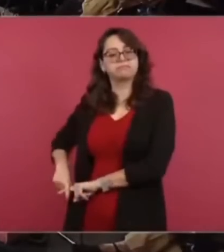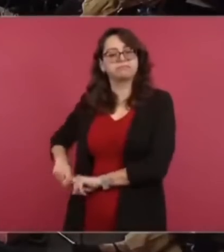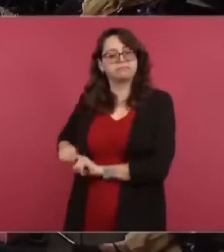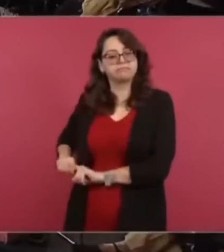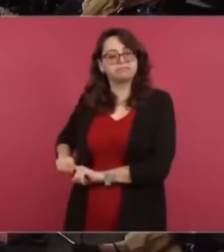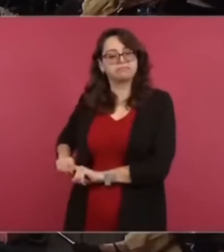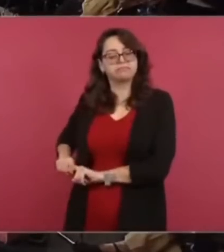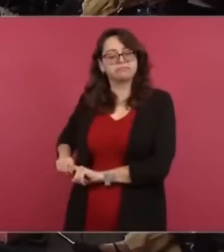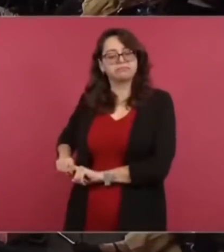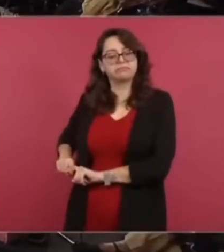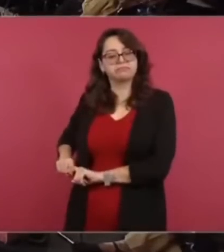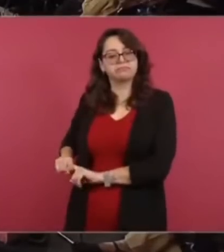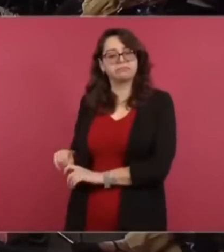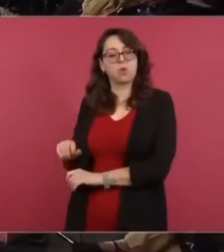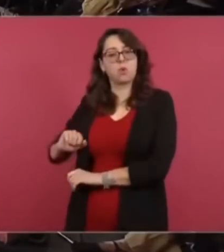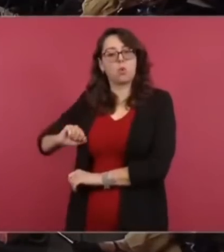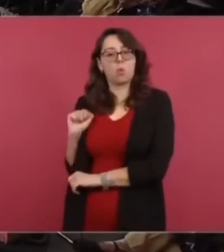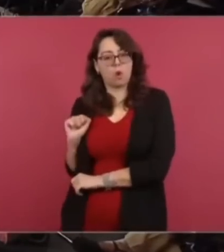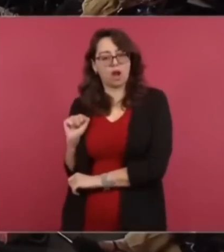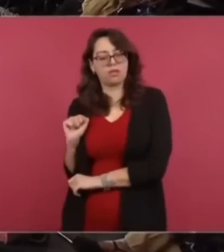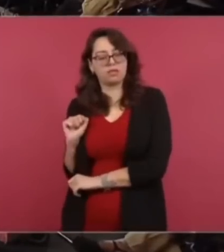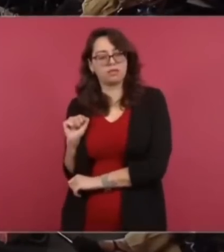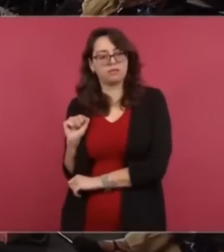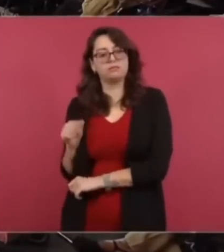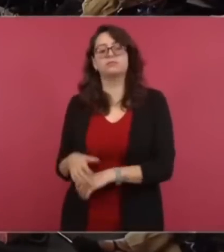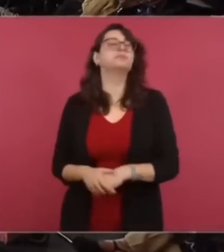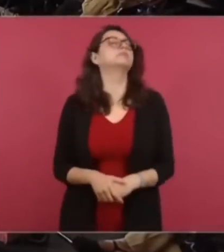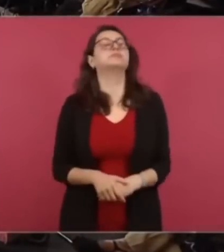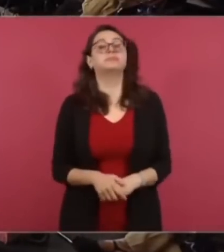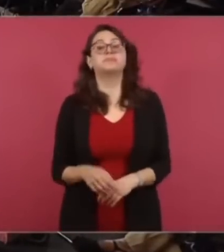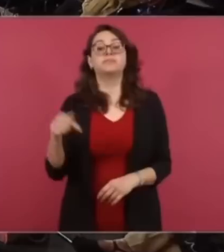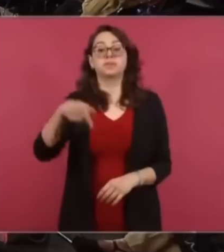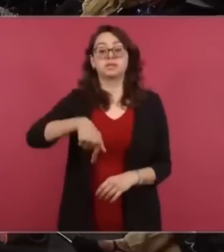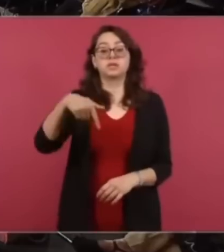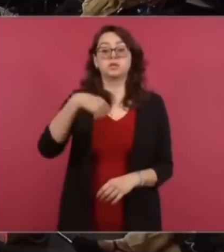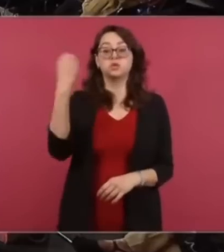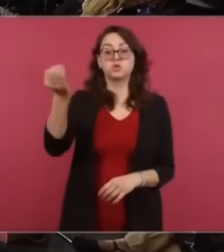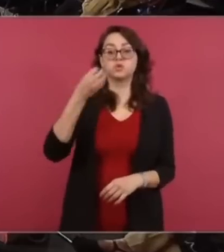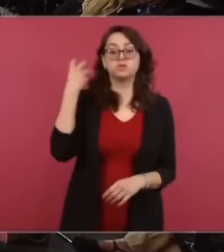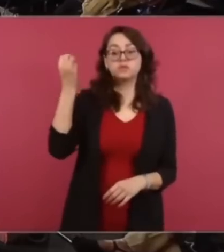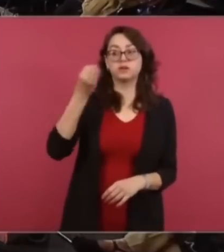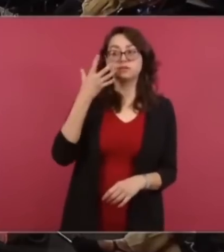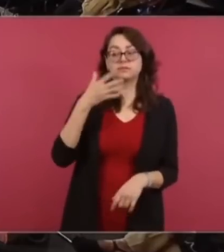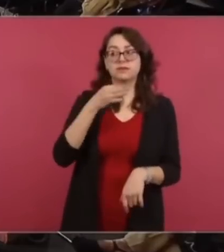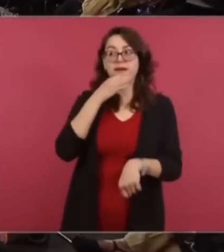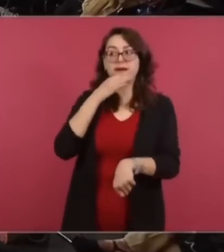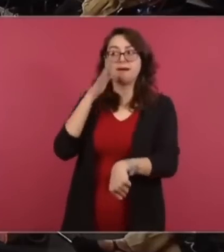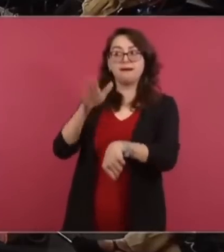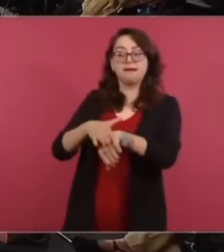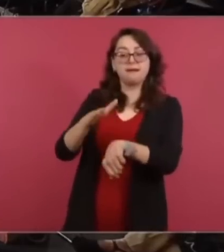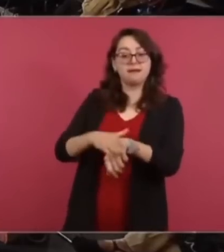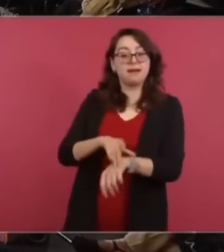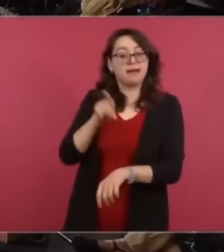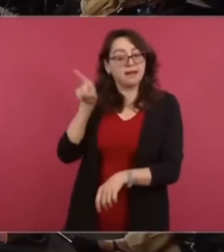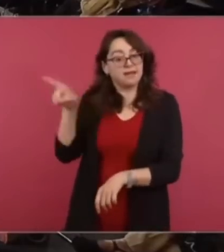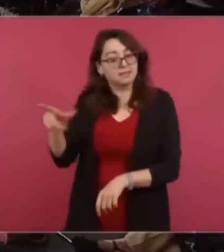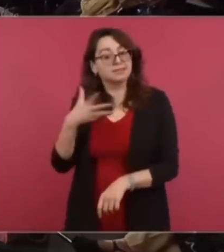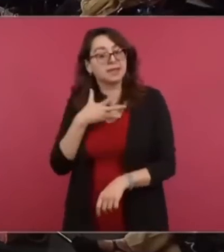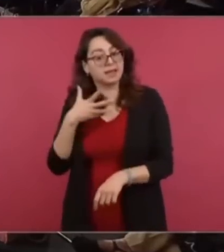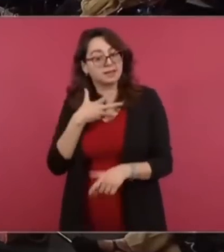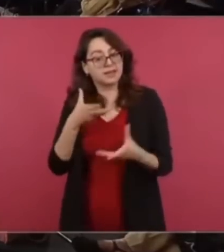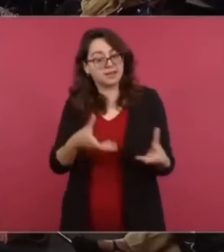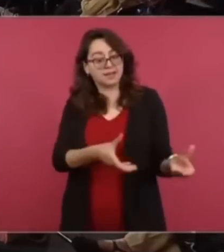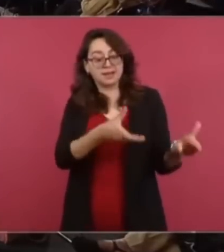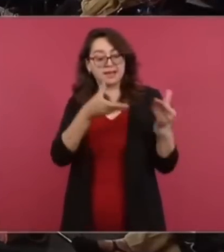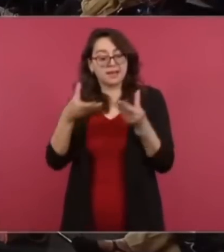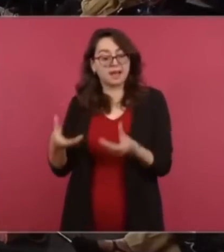Lo denunciamos aquí, por eso son buenas las mañaneras, de que tenía guardado el expediente